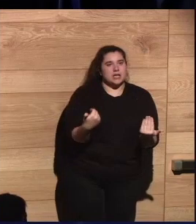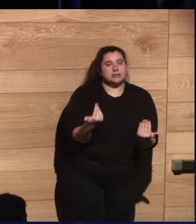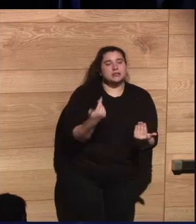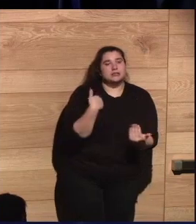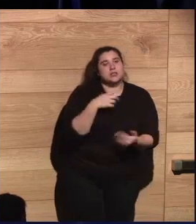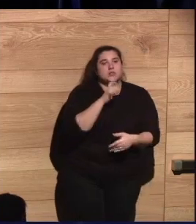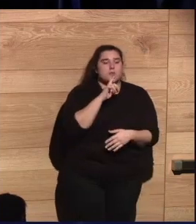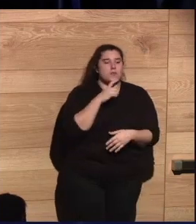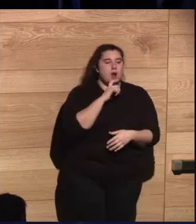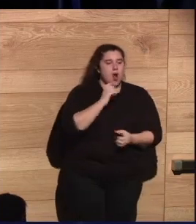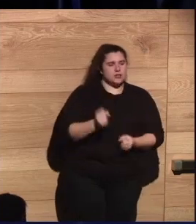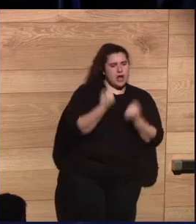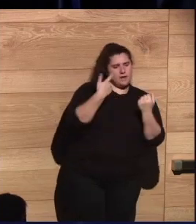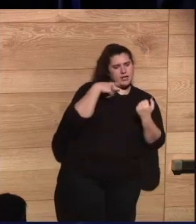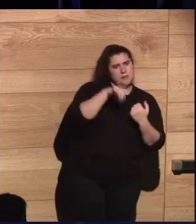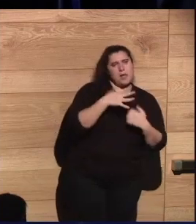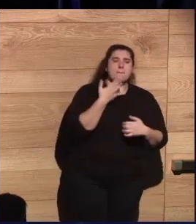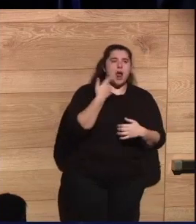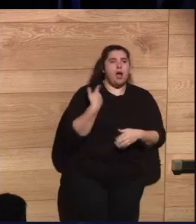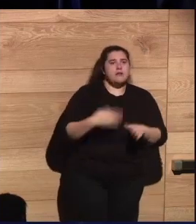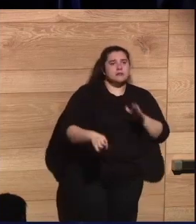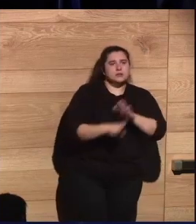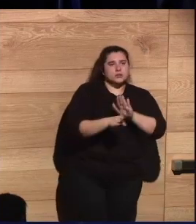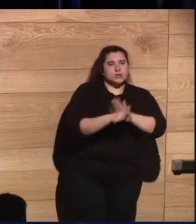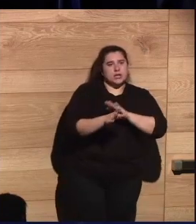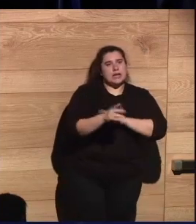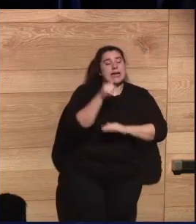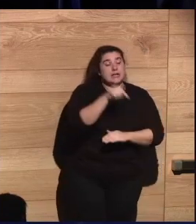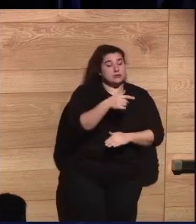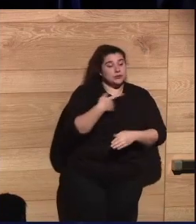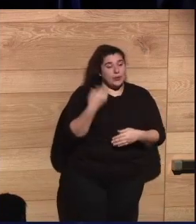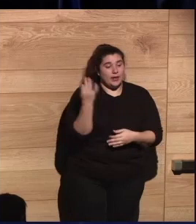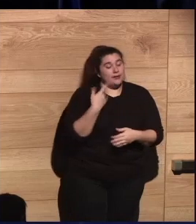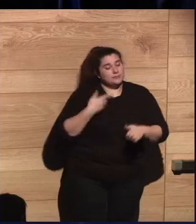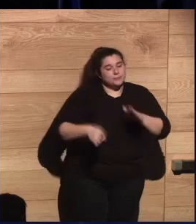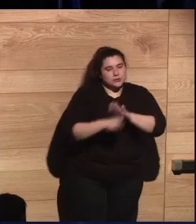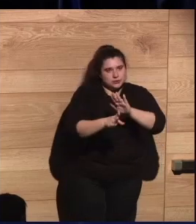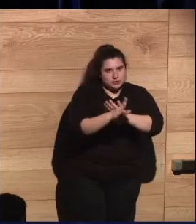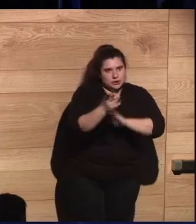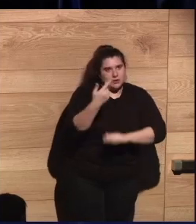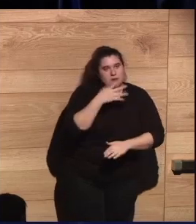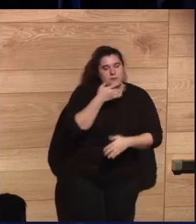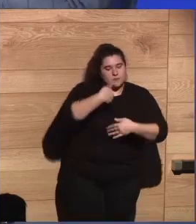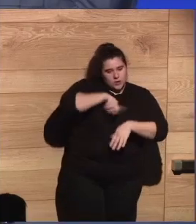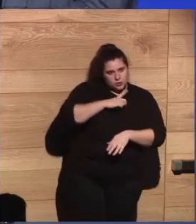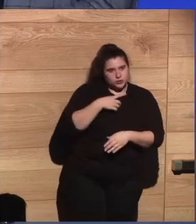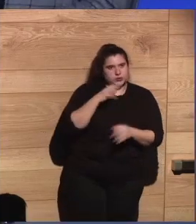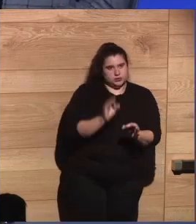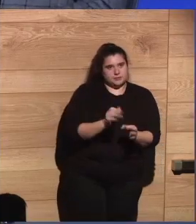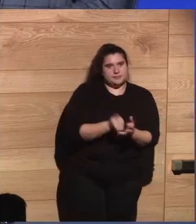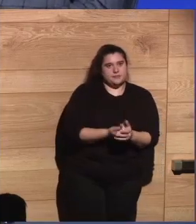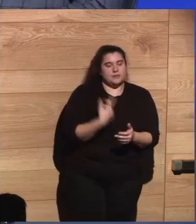nos ha salvado y nos ha ayudado a seguir adelante, ¿no? Y esto es lo que todavía hoy tenemos que seguir integrando en lo que somos, ¿no? Y hay gente que toma